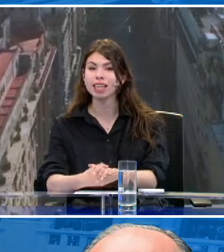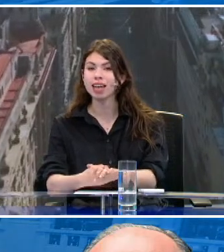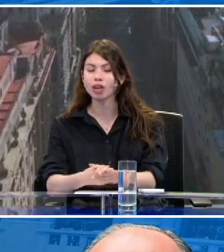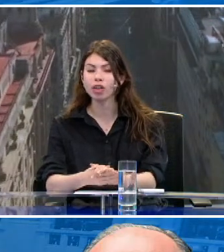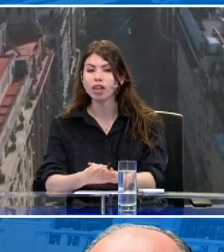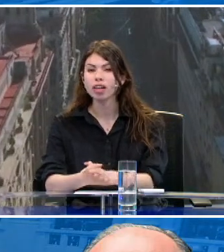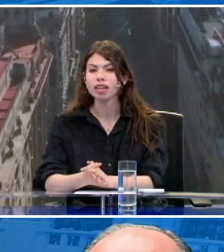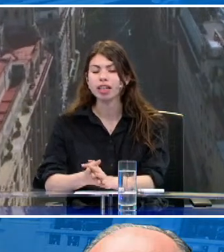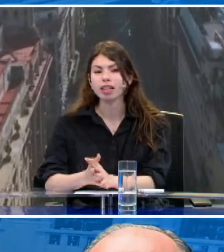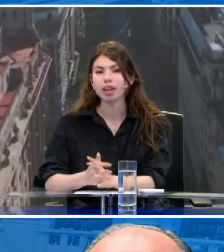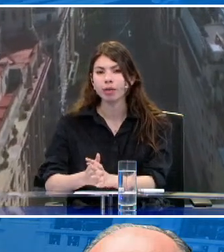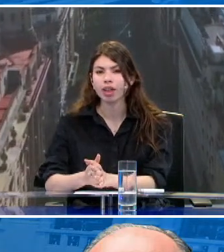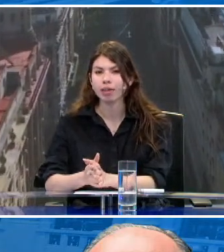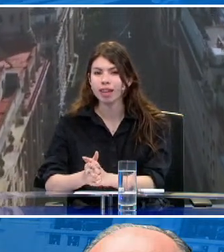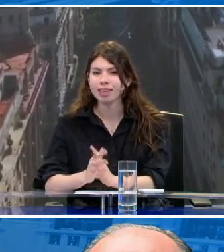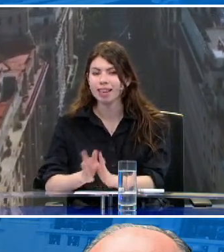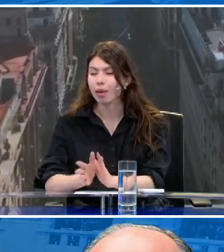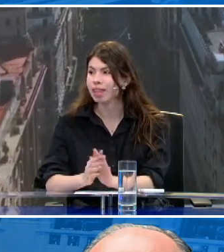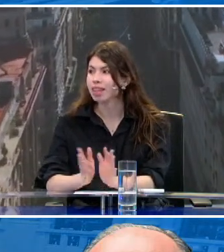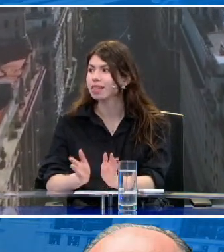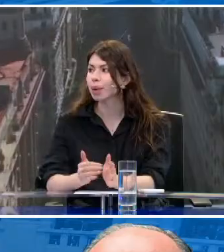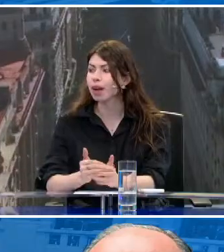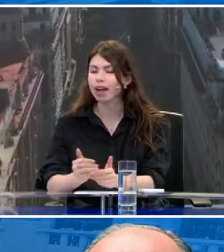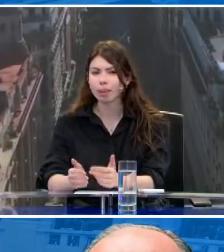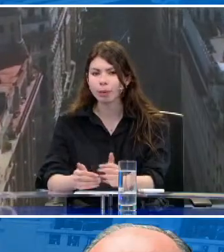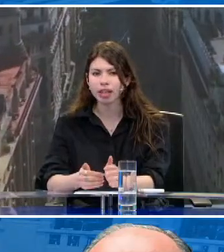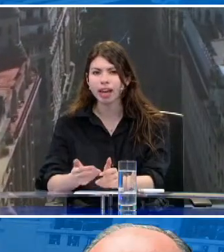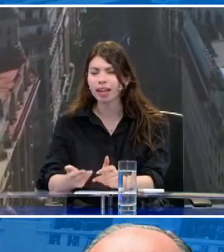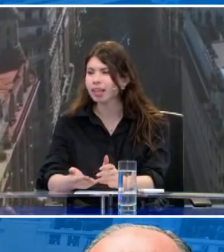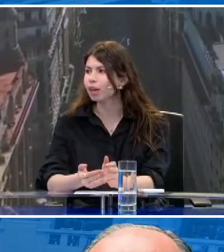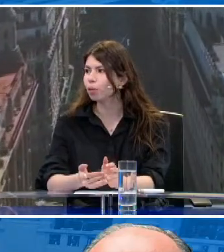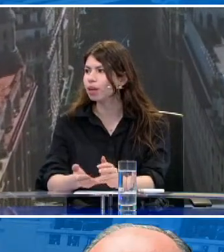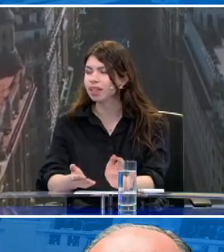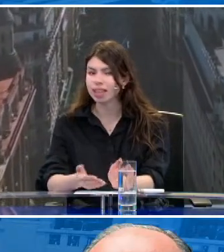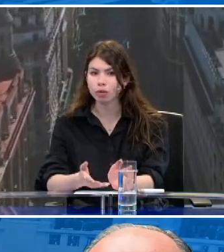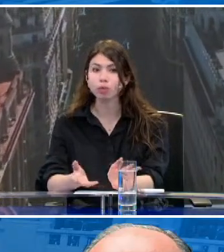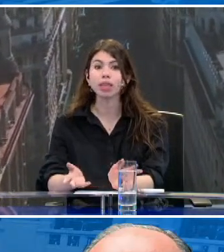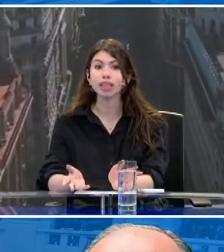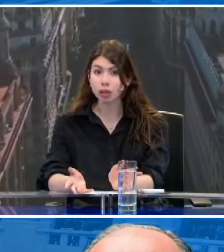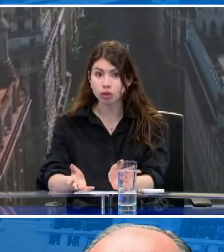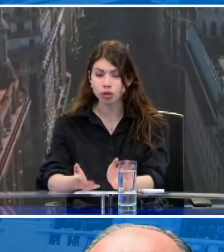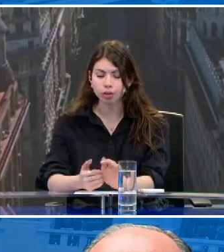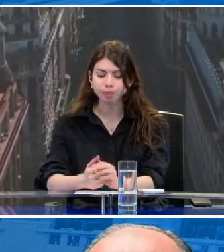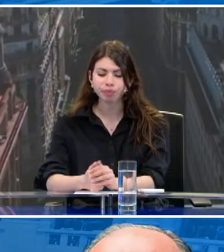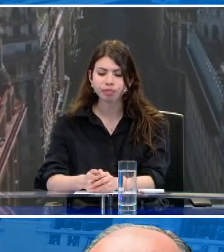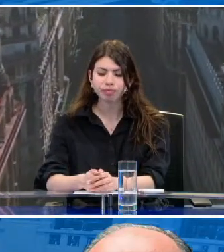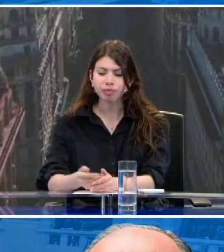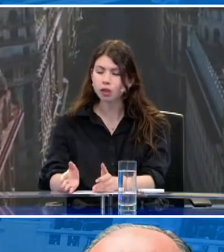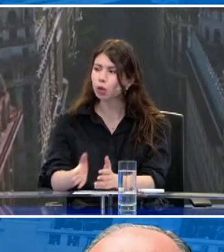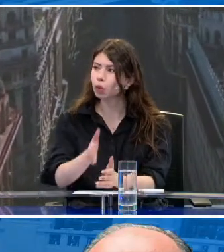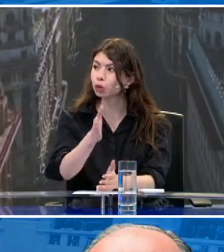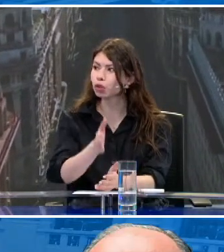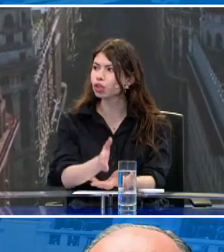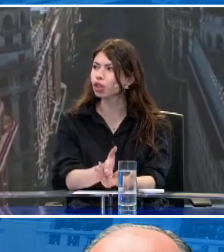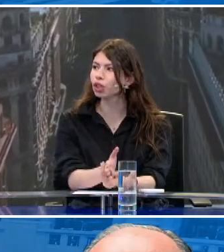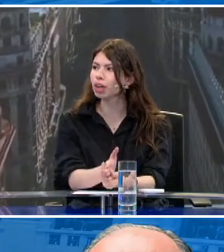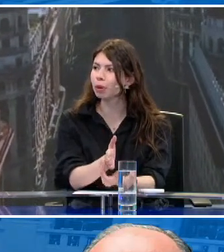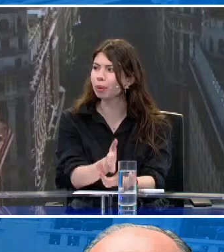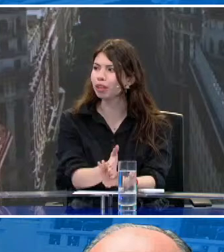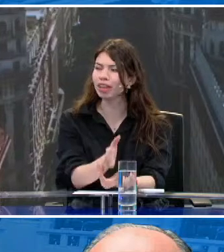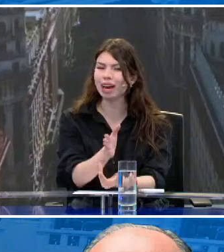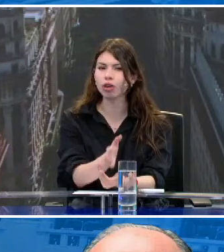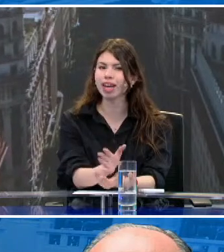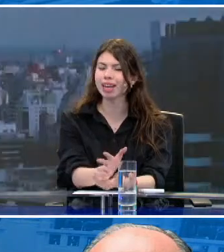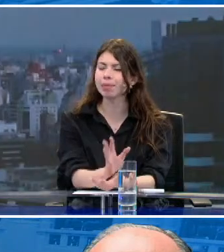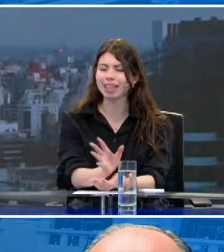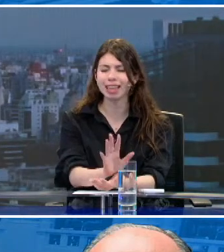el Senado, que el jefe de gabinete se levanta y se va después de que Cándida López le dice que es un mentiroso, justo se dio en el momento,